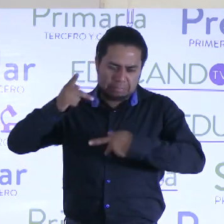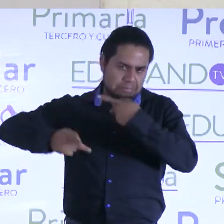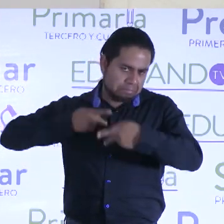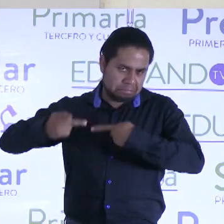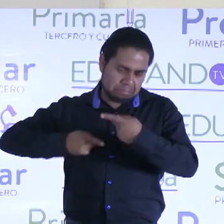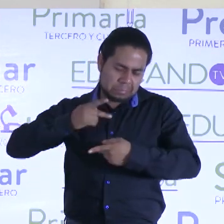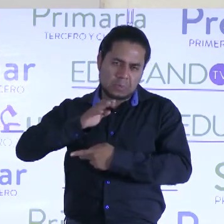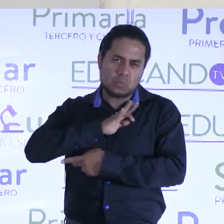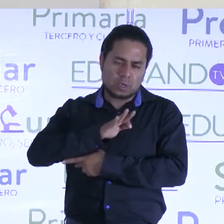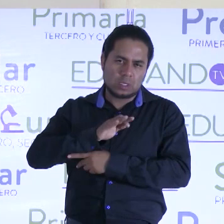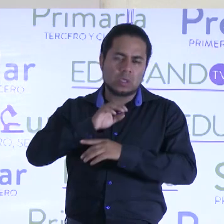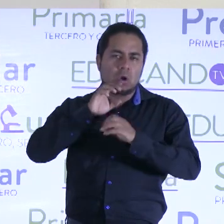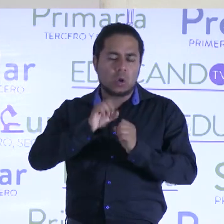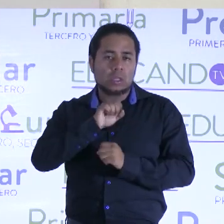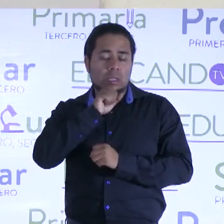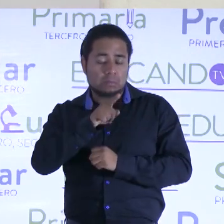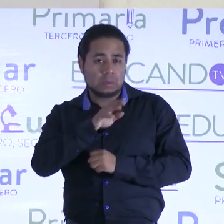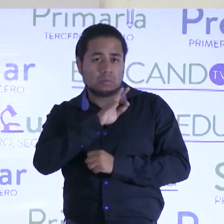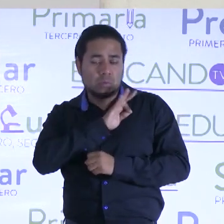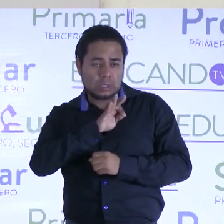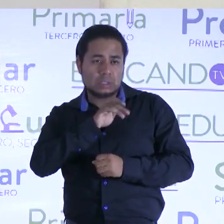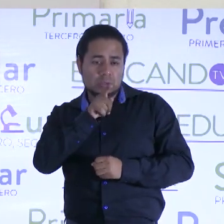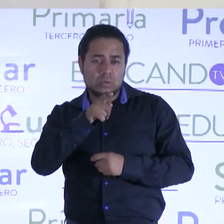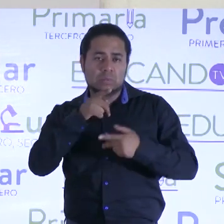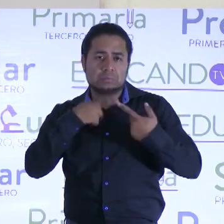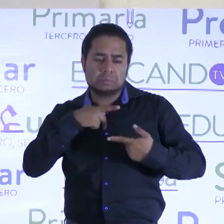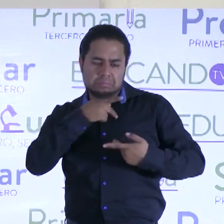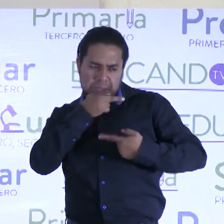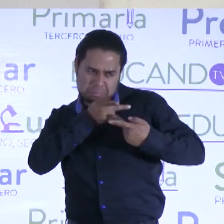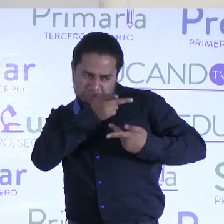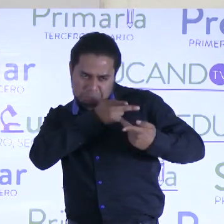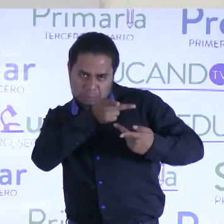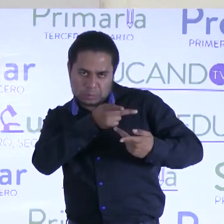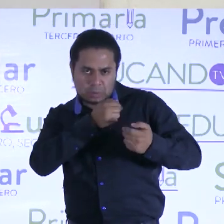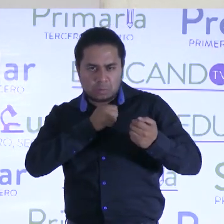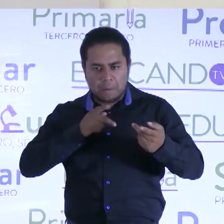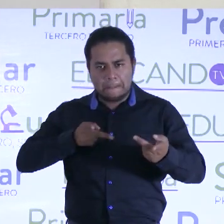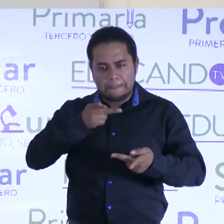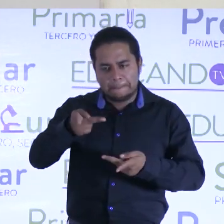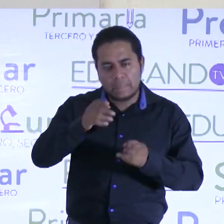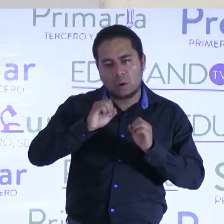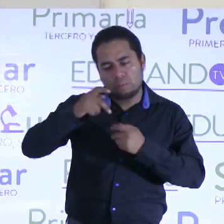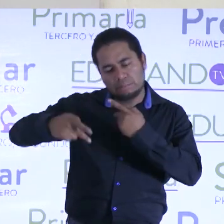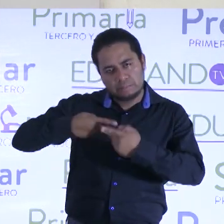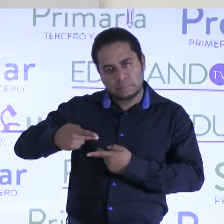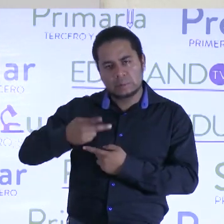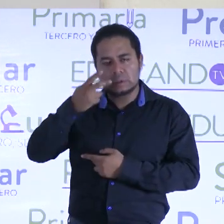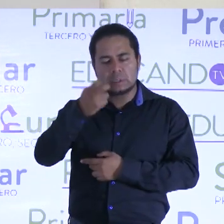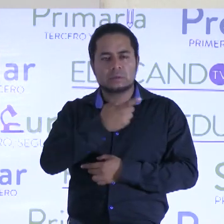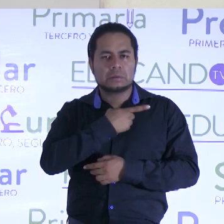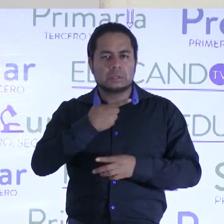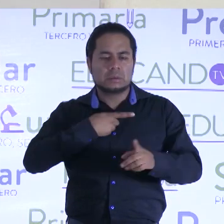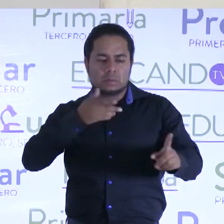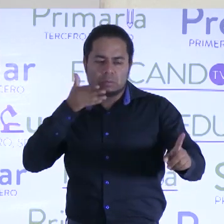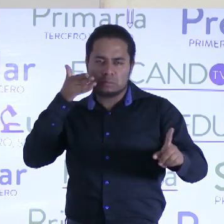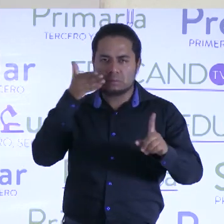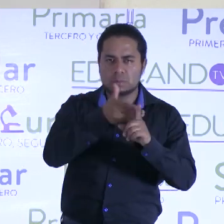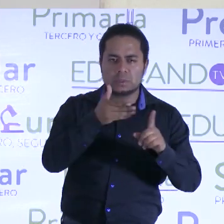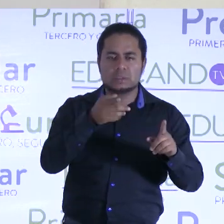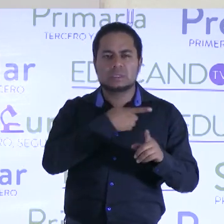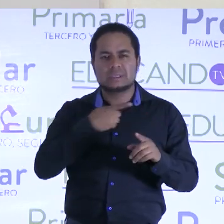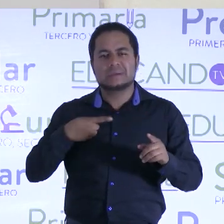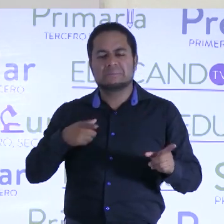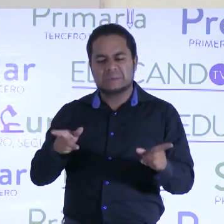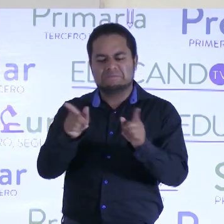tanto entrevistador en algún momento, pero también puedes tomar el papel de entrevistado. Para